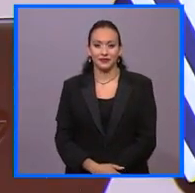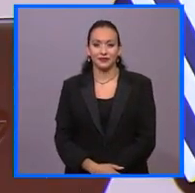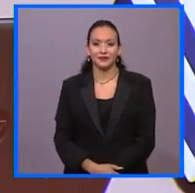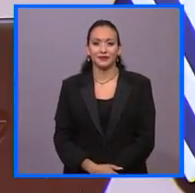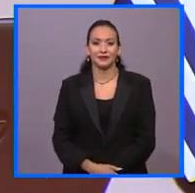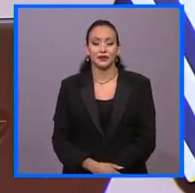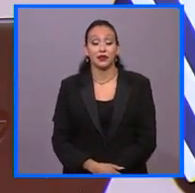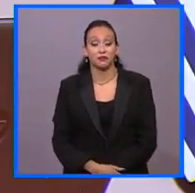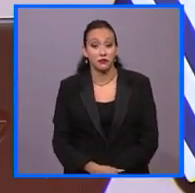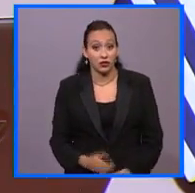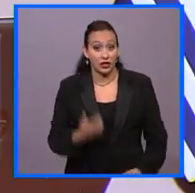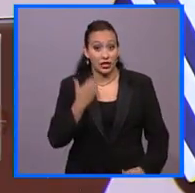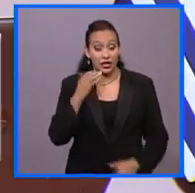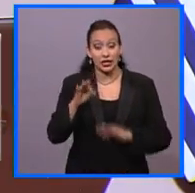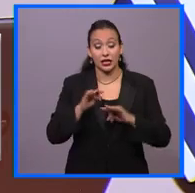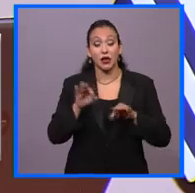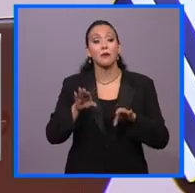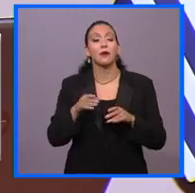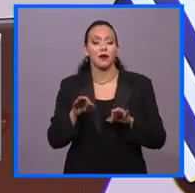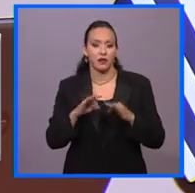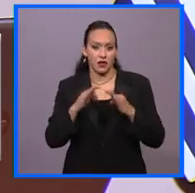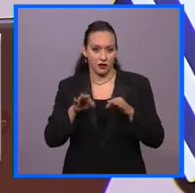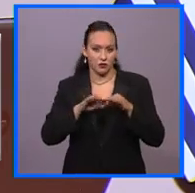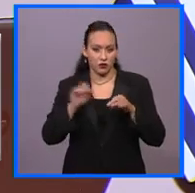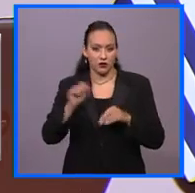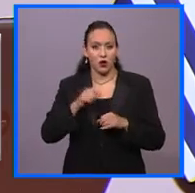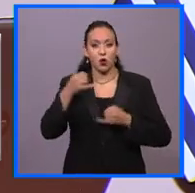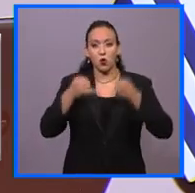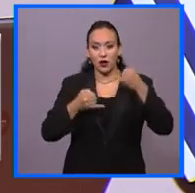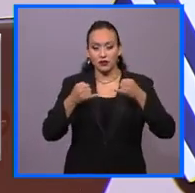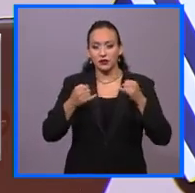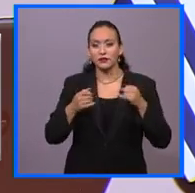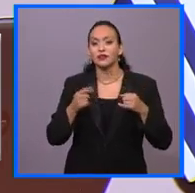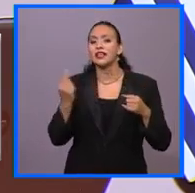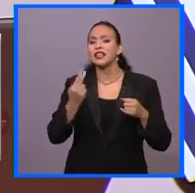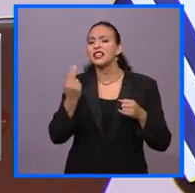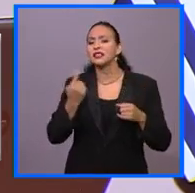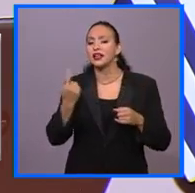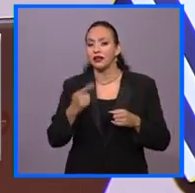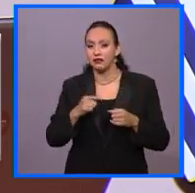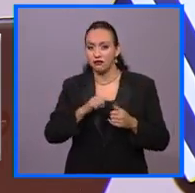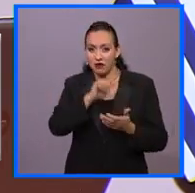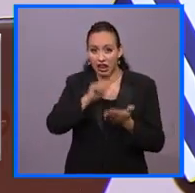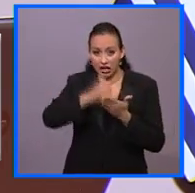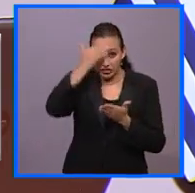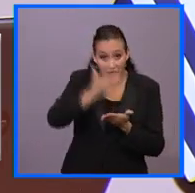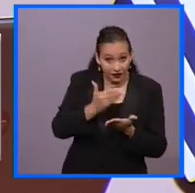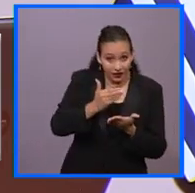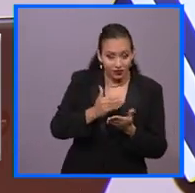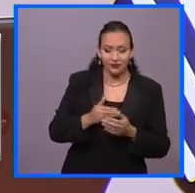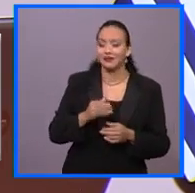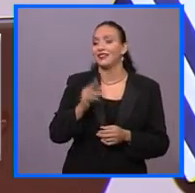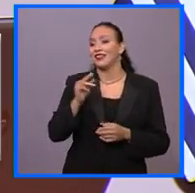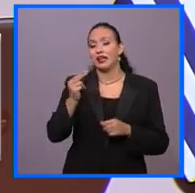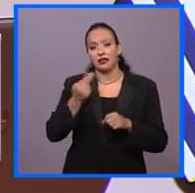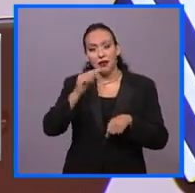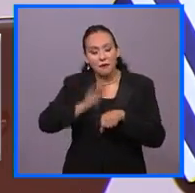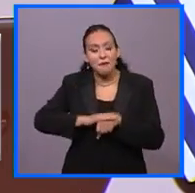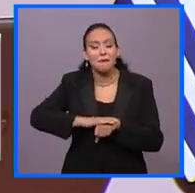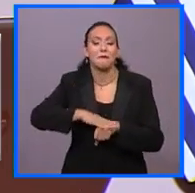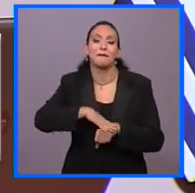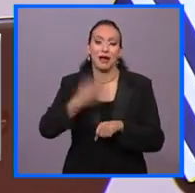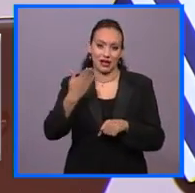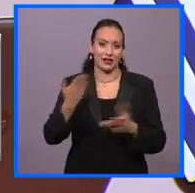Para ser juez en el siglo XXI no basta con saber derecho. Es una condición mínima, indispensable, pero se